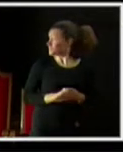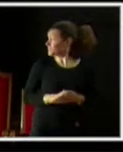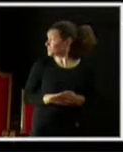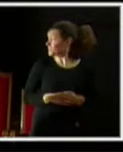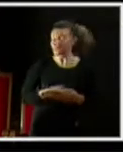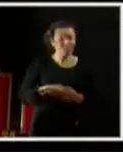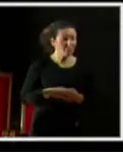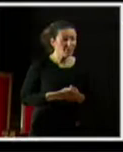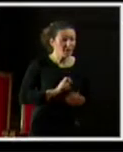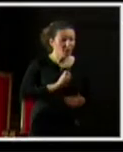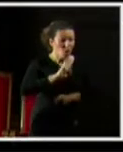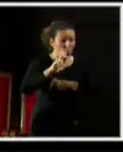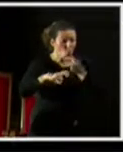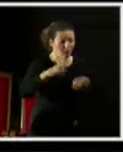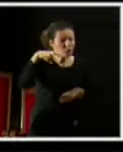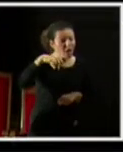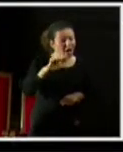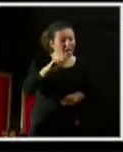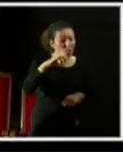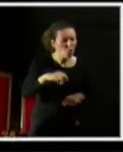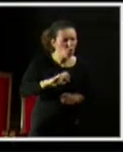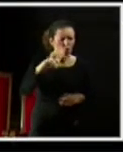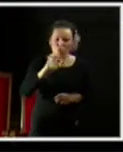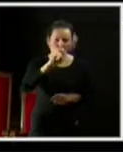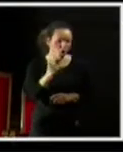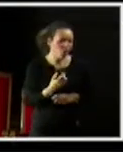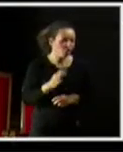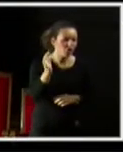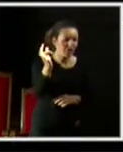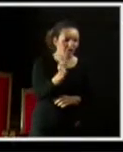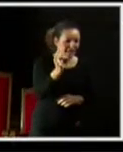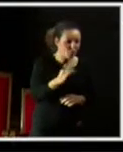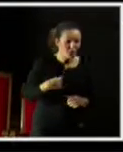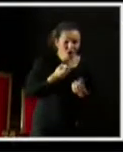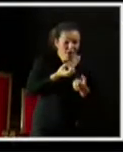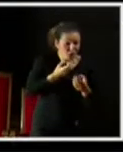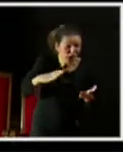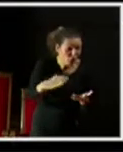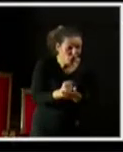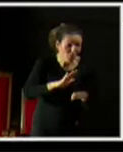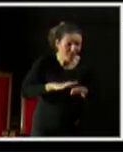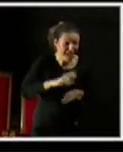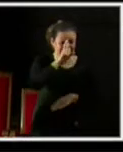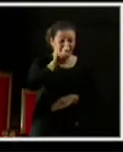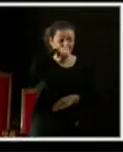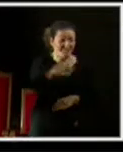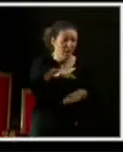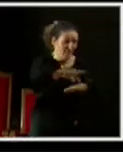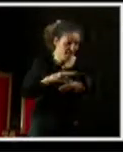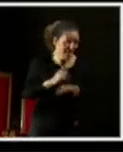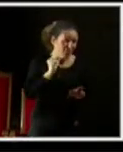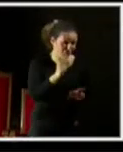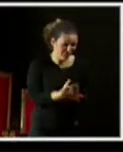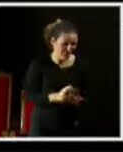el océano pero yo no lo voy a hacer aquí para que me inviten el año que viene y ya tengo problemas y aprovechó para